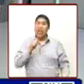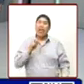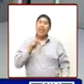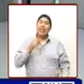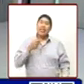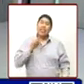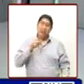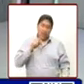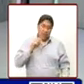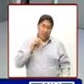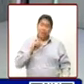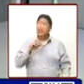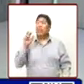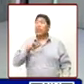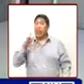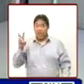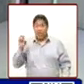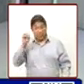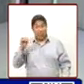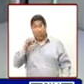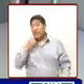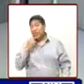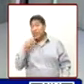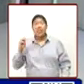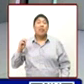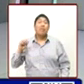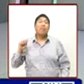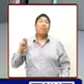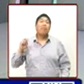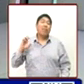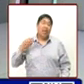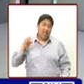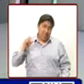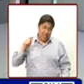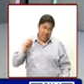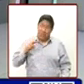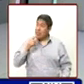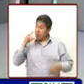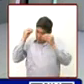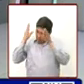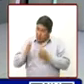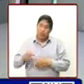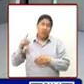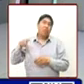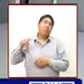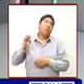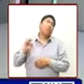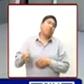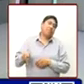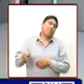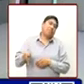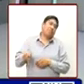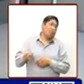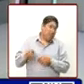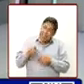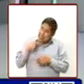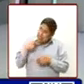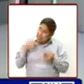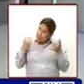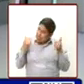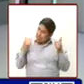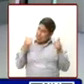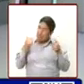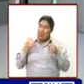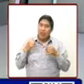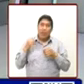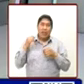El 36% se la juega por el Manchester City, el equipo de Pep Guardiola. Recordando que se va a jugar